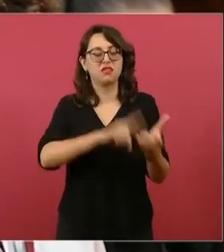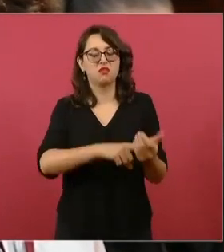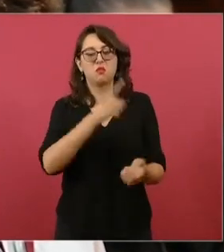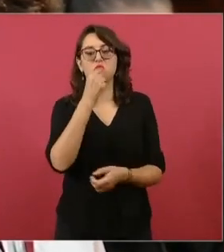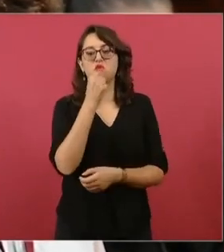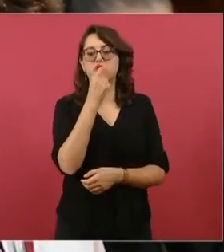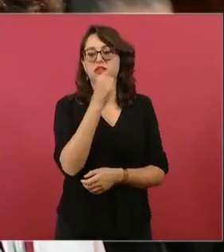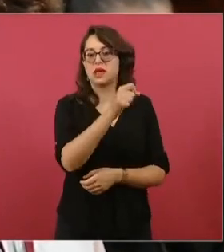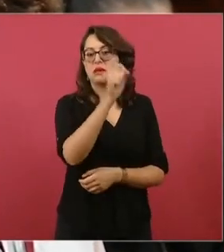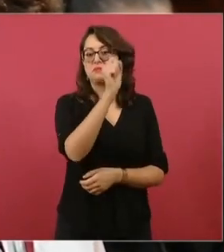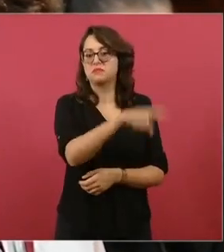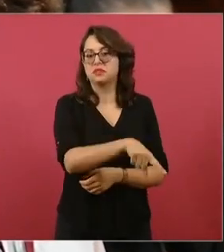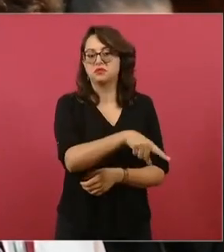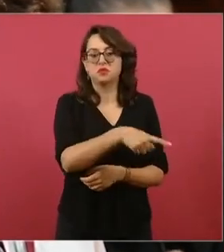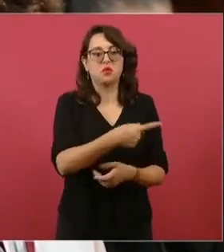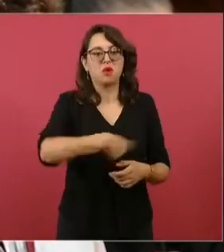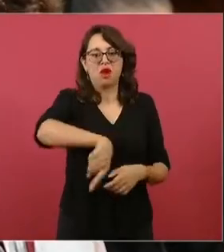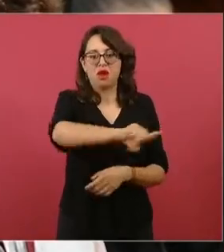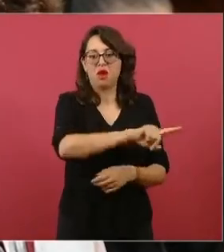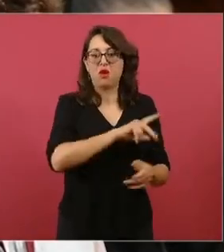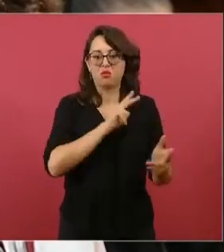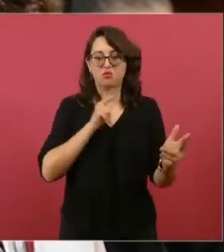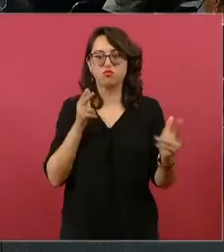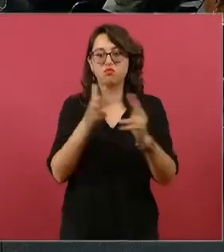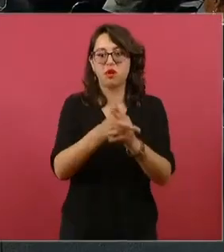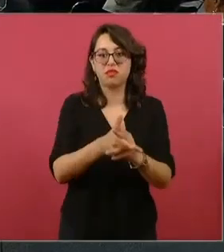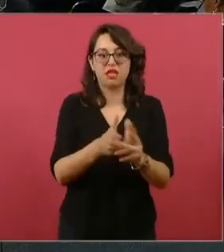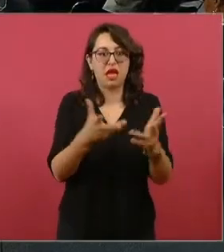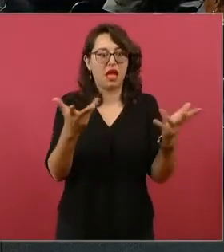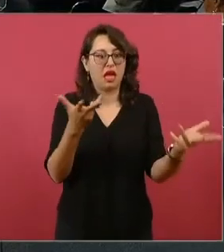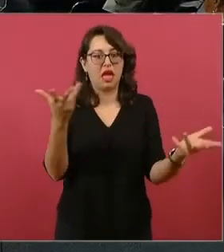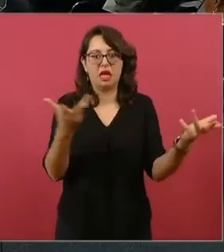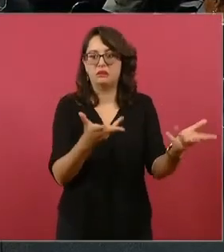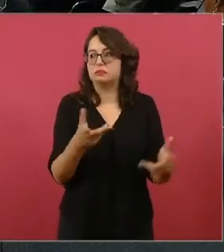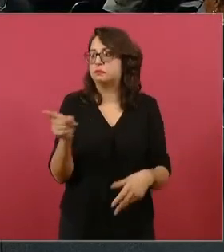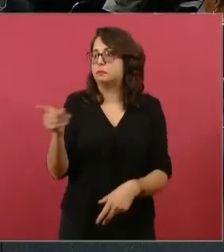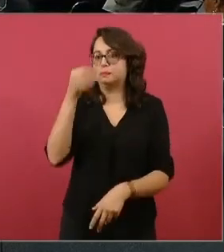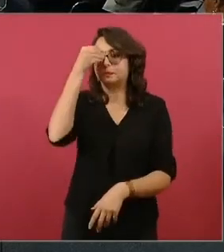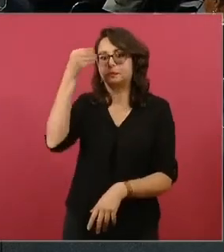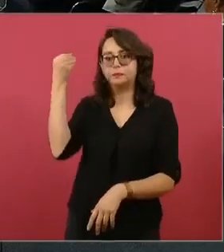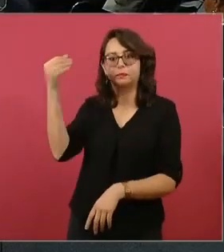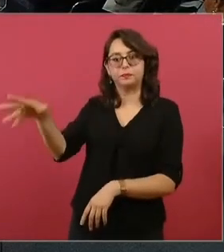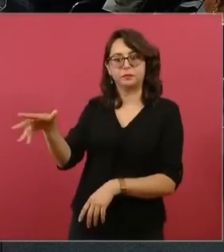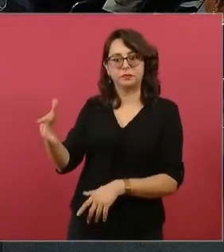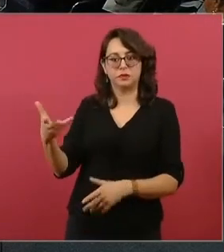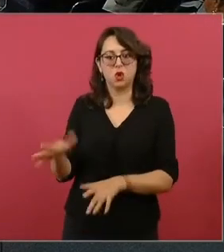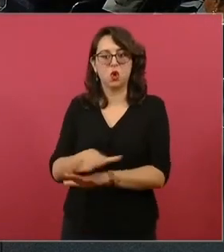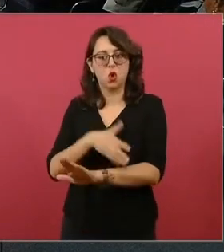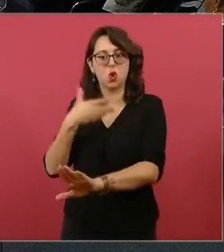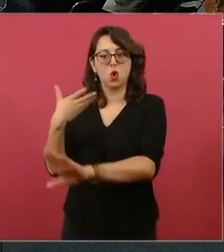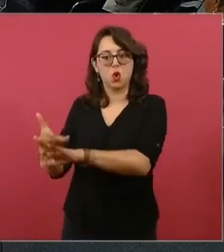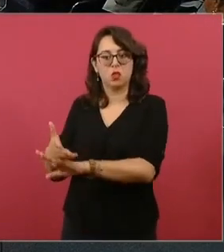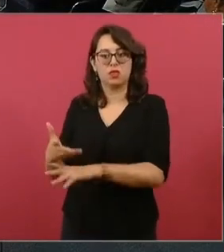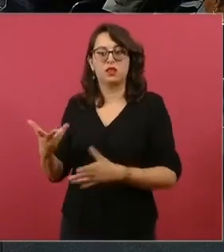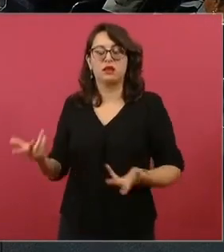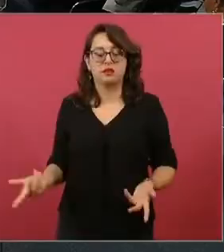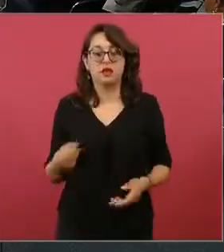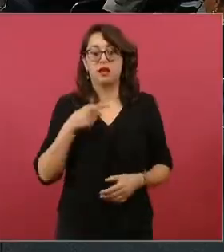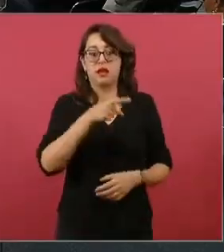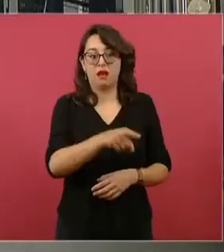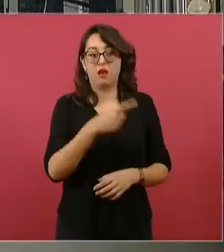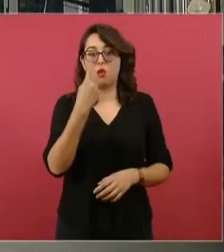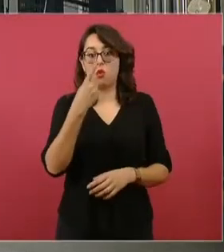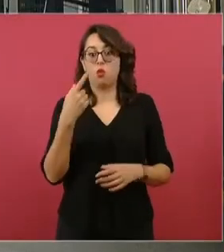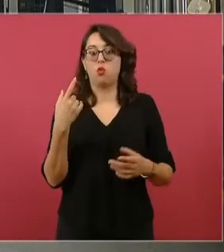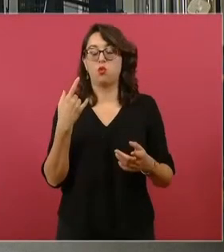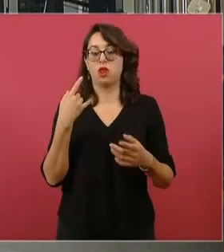Policía Ministerial, quienes entraron a un domicilio particular sin una orden, amenazando, torturando y golpeando a